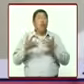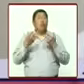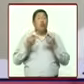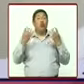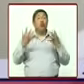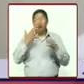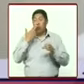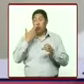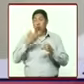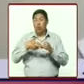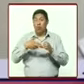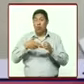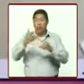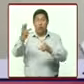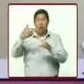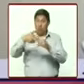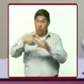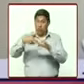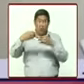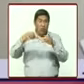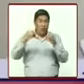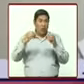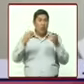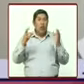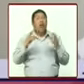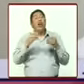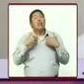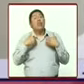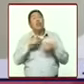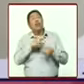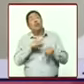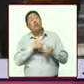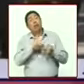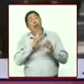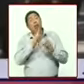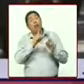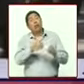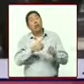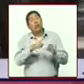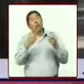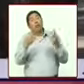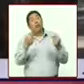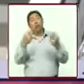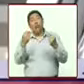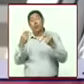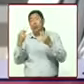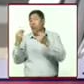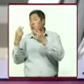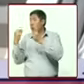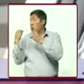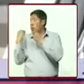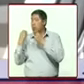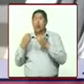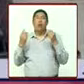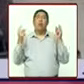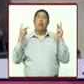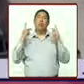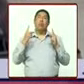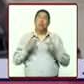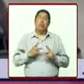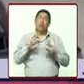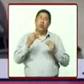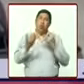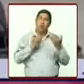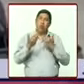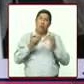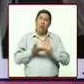mayoría de los surtidores efectivamente no encontramos la gasolina especial. Peor aún ahora que sin consultar ni socializar